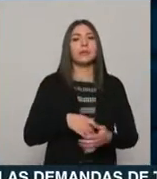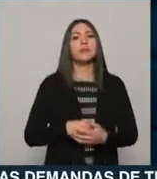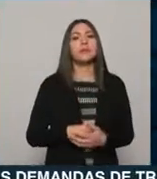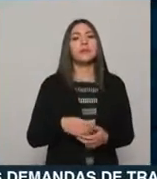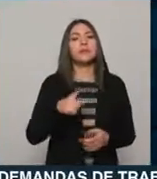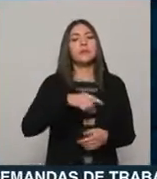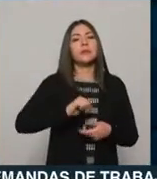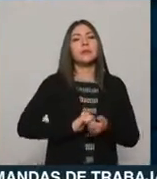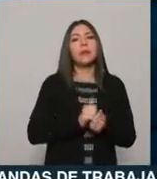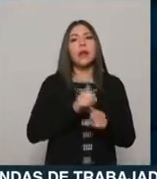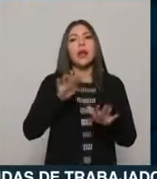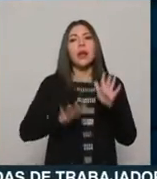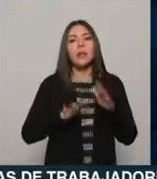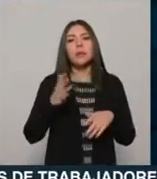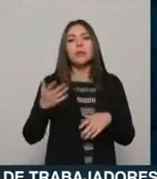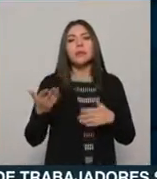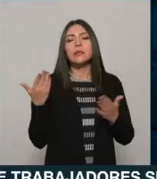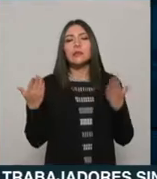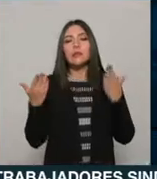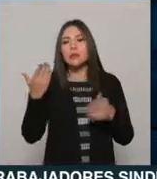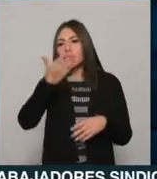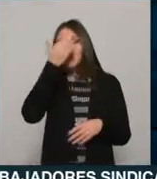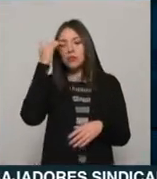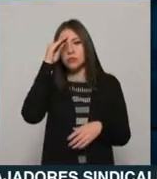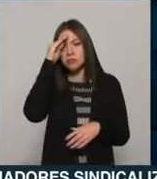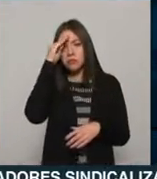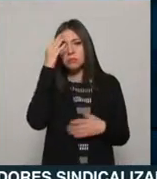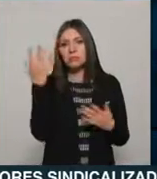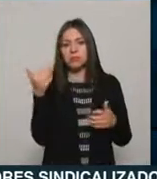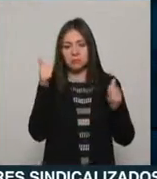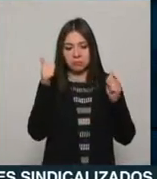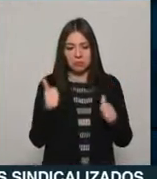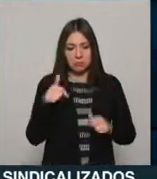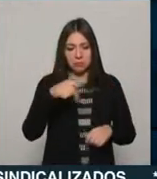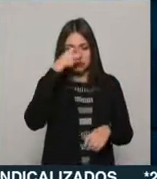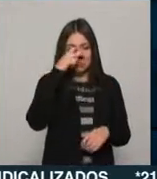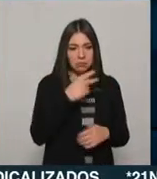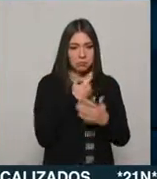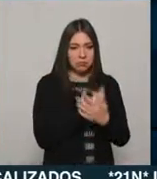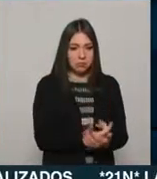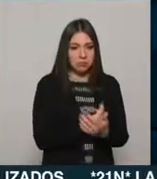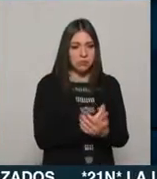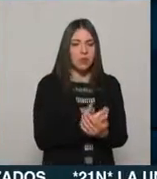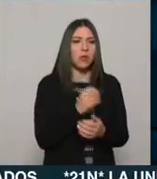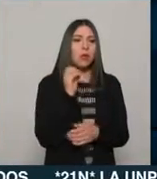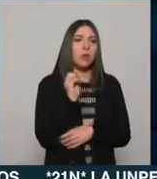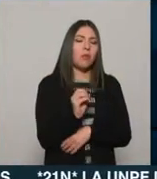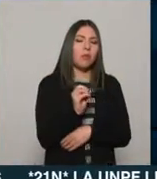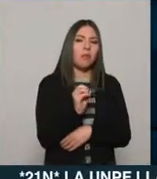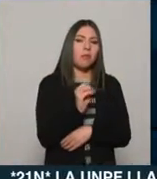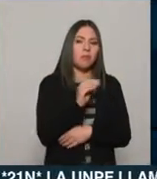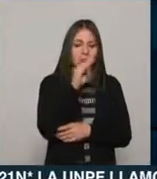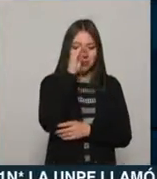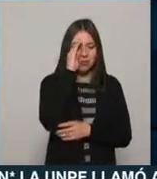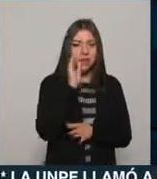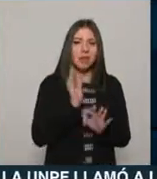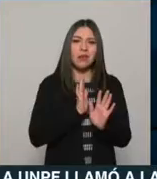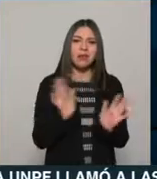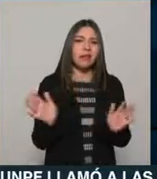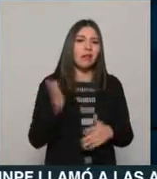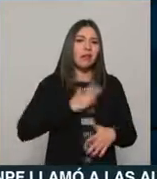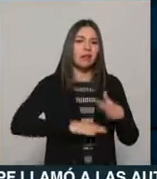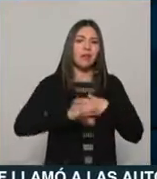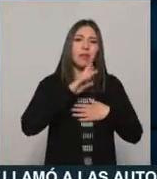de llegar a decidir si esperan el tiempo suficiente aquí en México o bien llegan a retornar por sí mismos a su país de